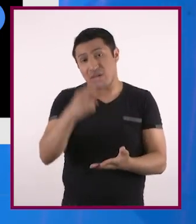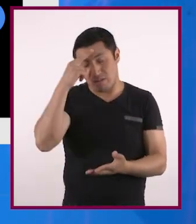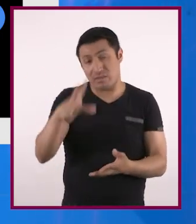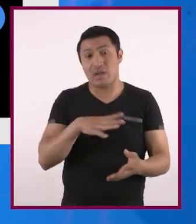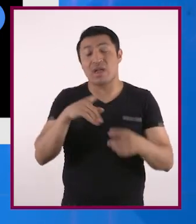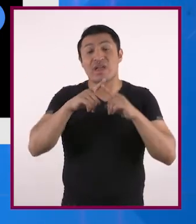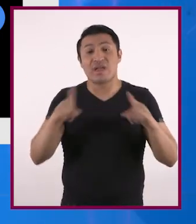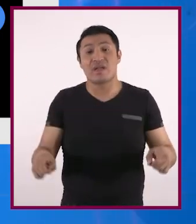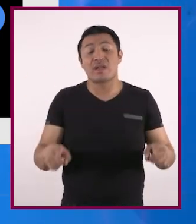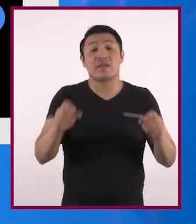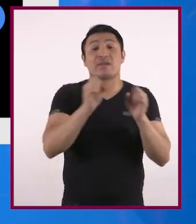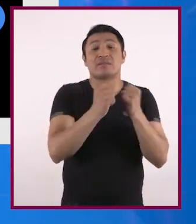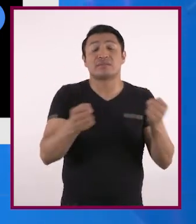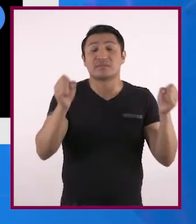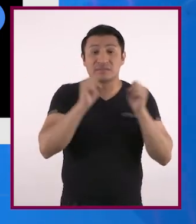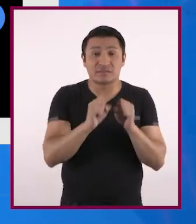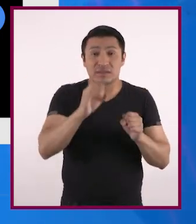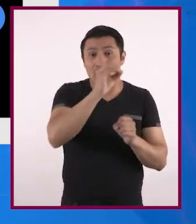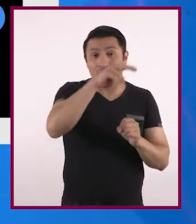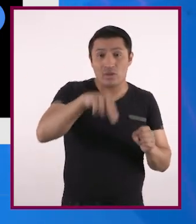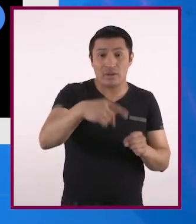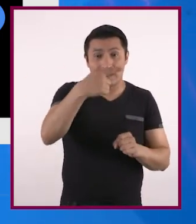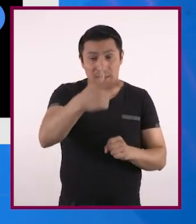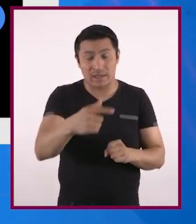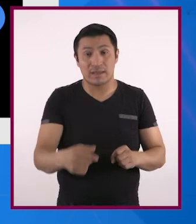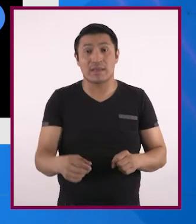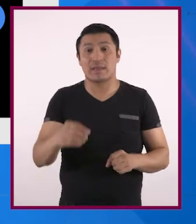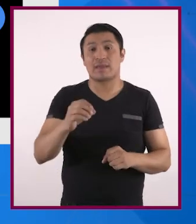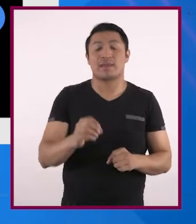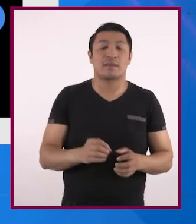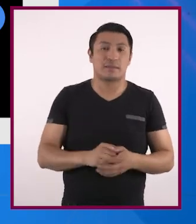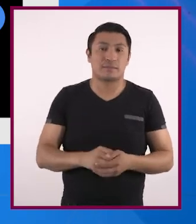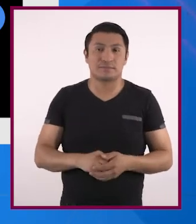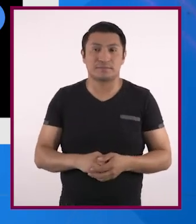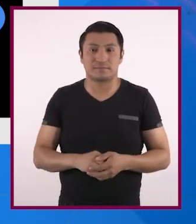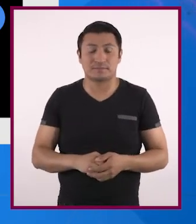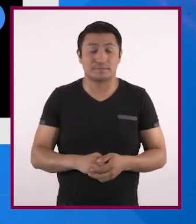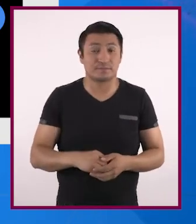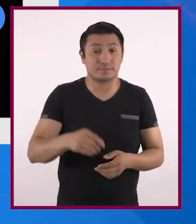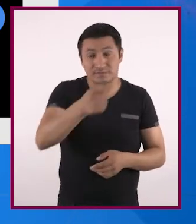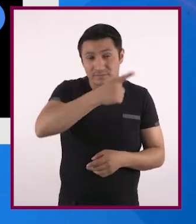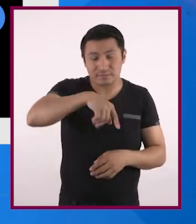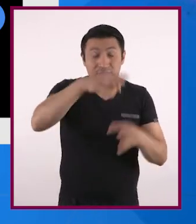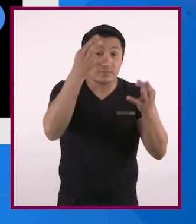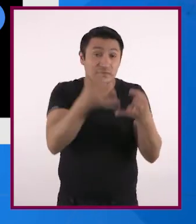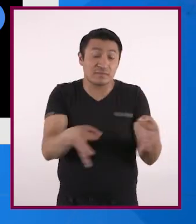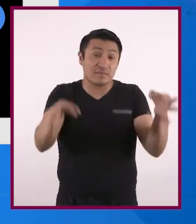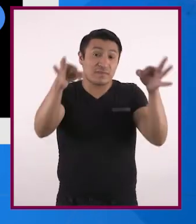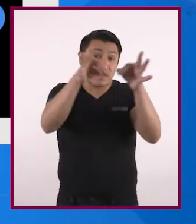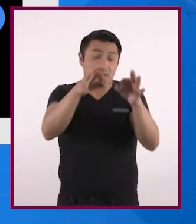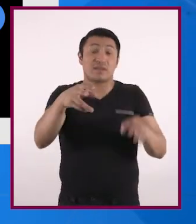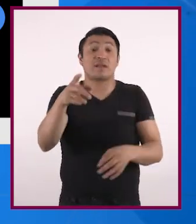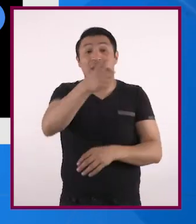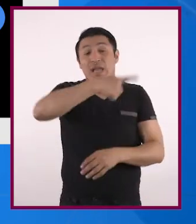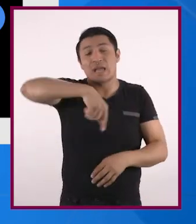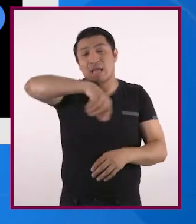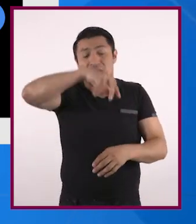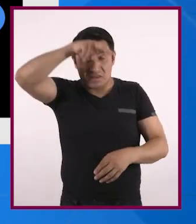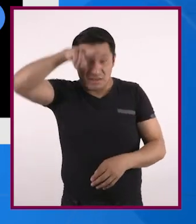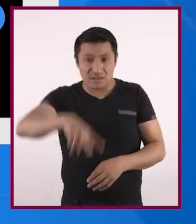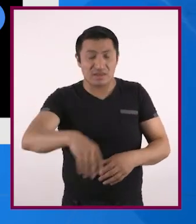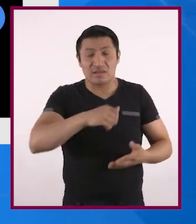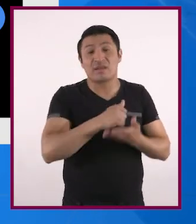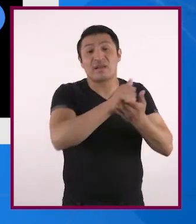sociedad civil organizada, que son las llamadas ONGs, ¿no? Las organizaciones no gubernamentales, que en este caso son fundamentales, o sea, son quienes